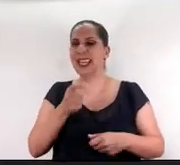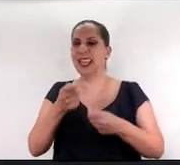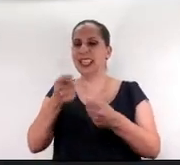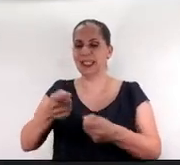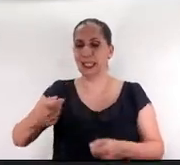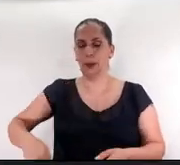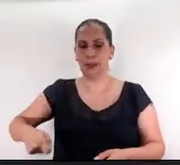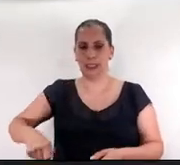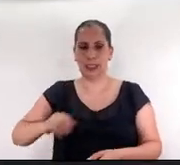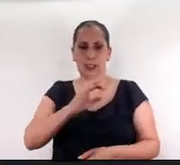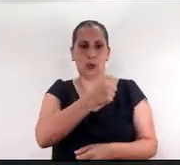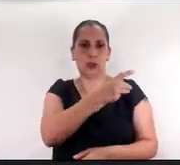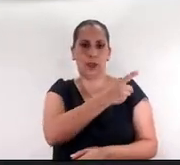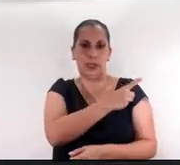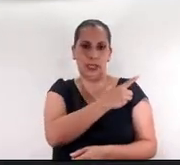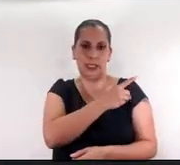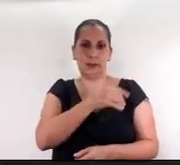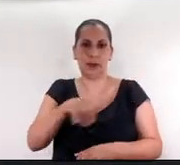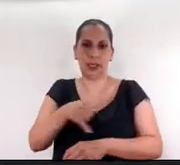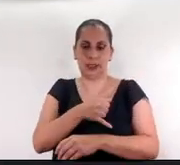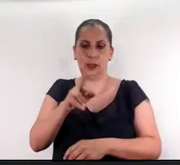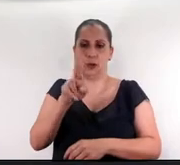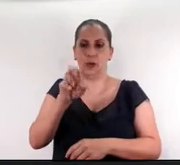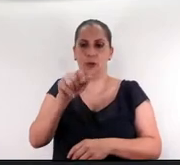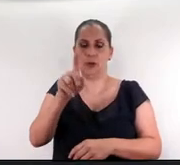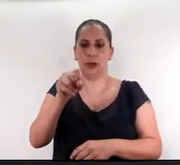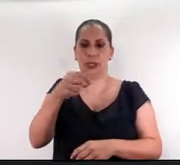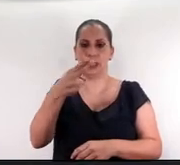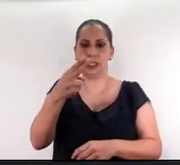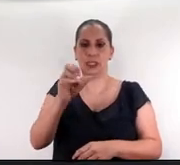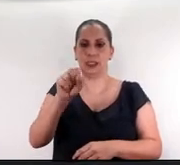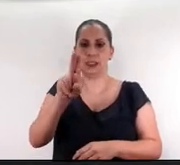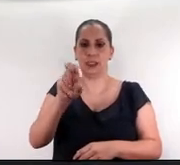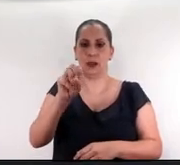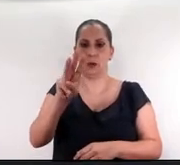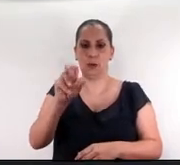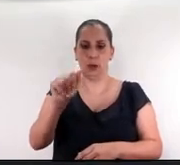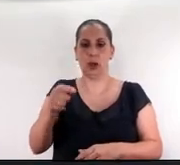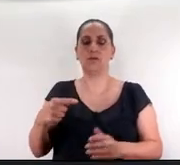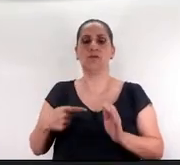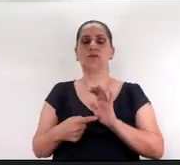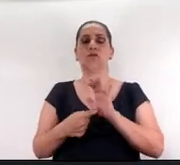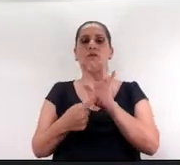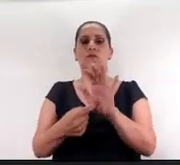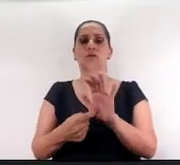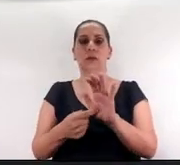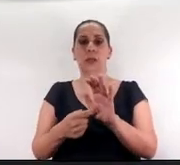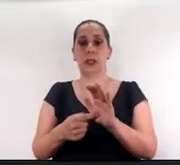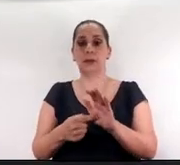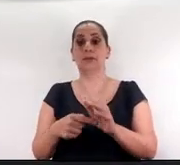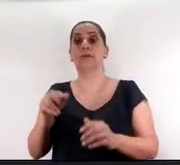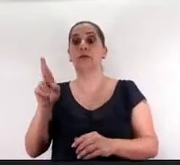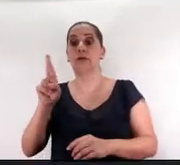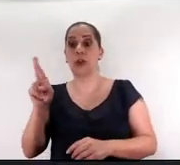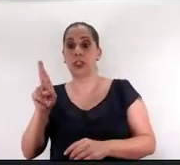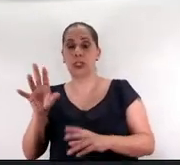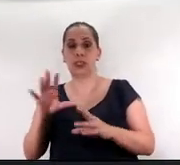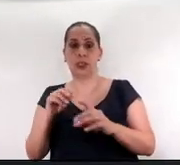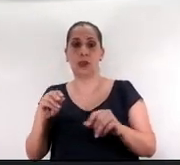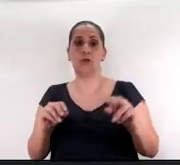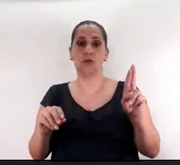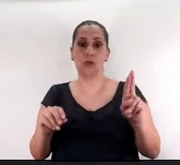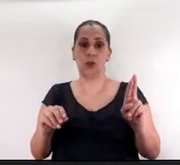de la Junta Directiva General, el arquitecto Rashid Sauma Ruiz, va en representación de esta junta. Y a ambos, tanto a don Rashid como a don